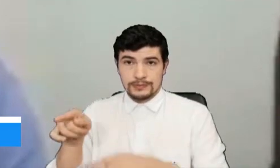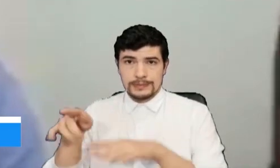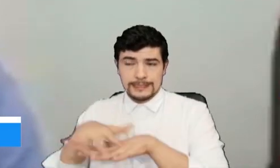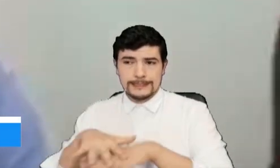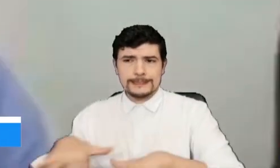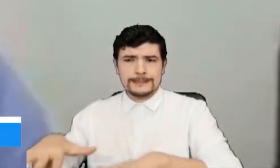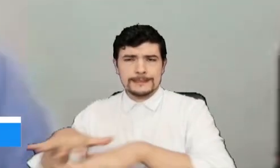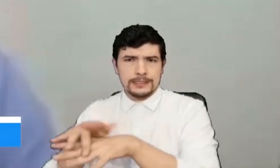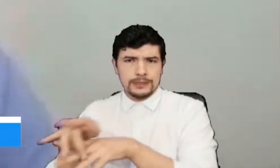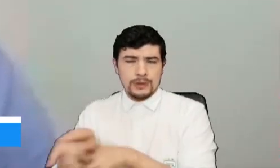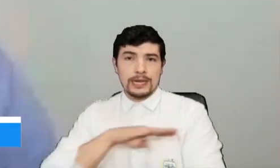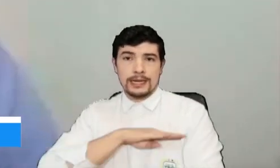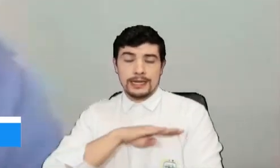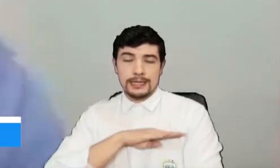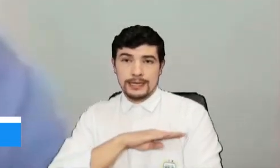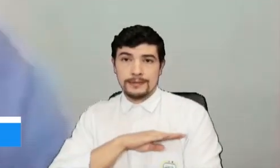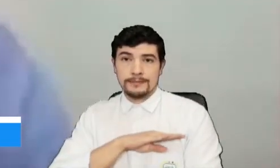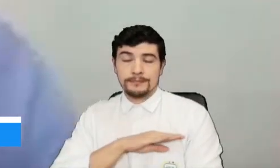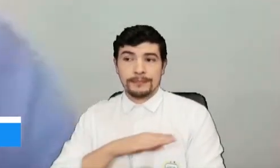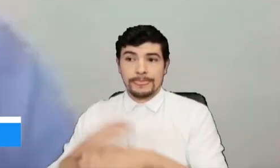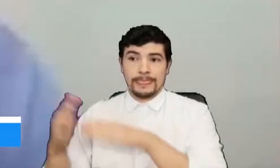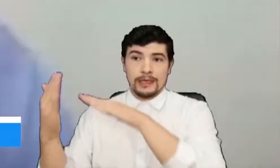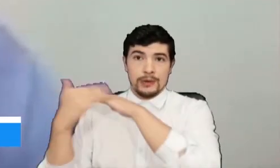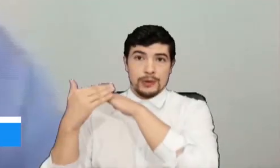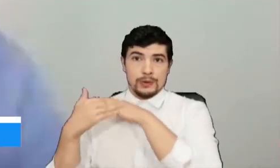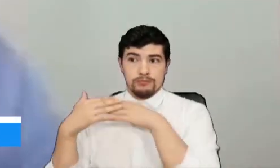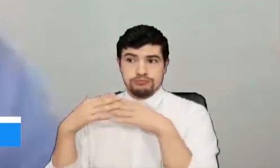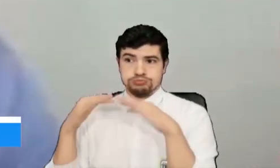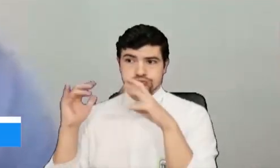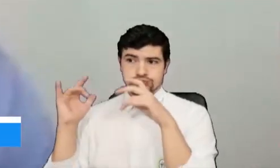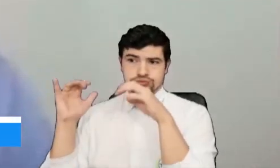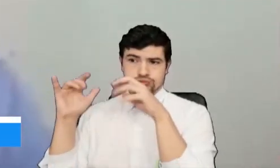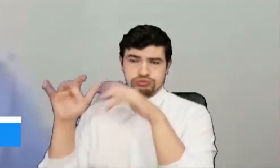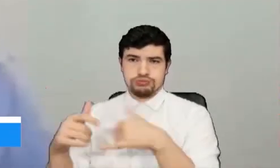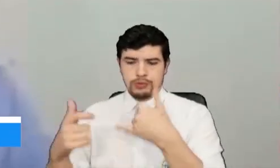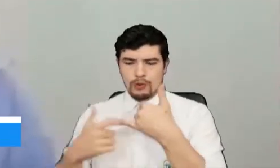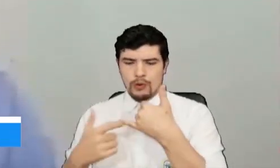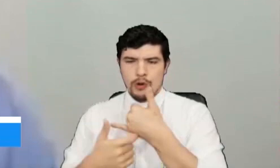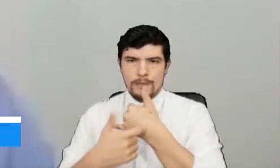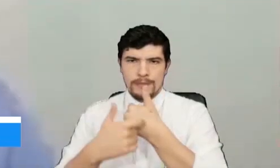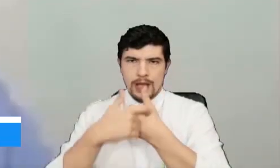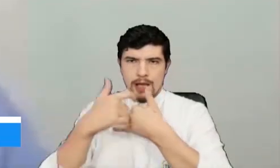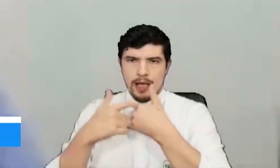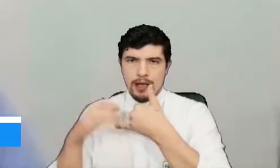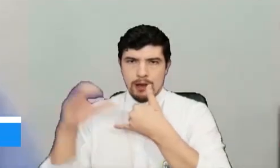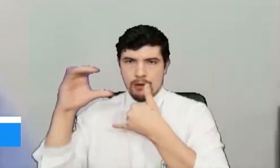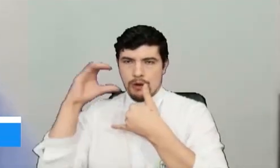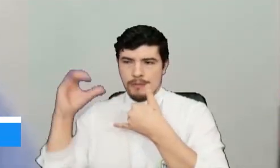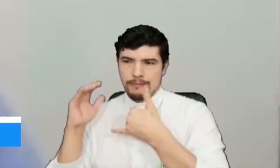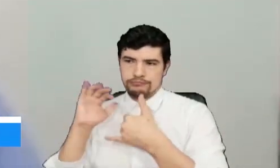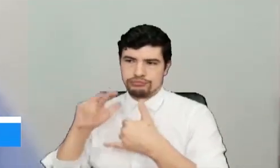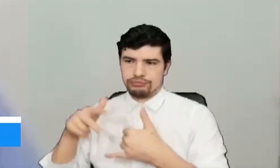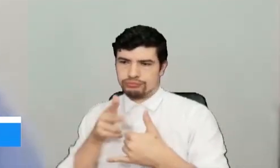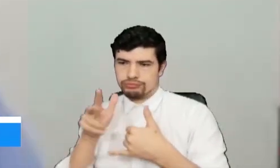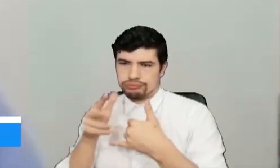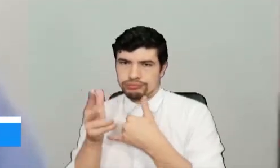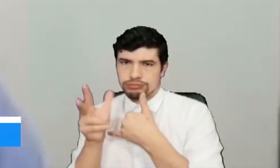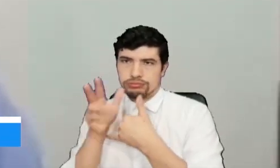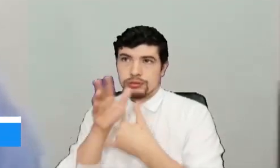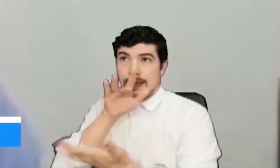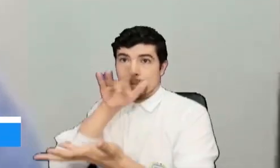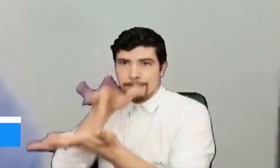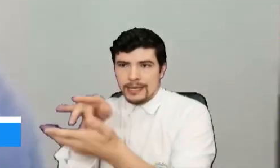y un crecimiento de los migrantes que vienen llegando de distintas partes del país. Hemos podido constatar que el 86% de esta